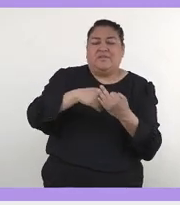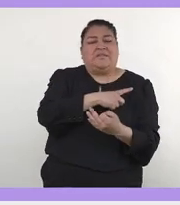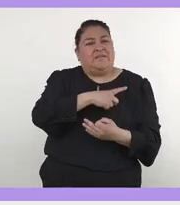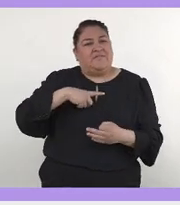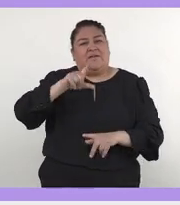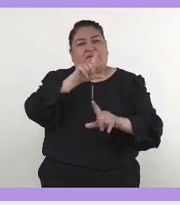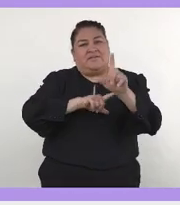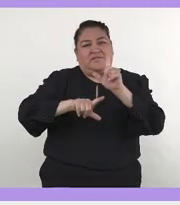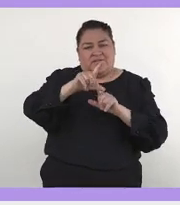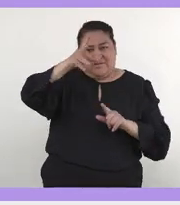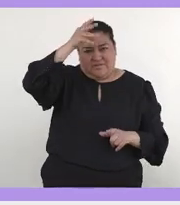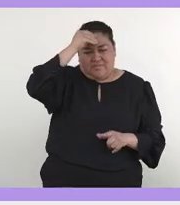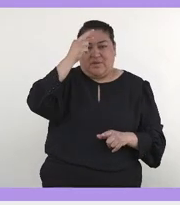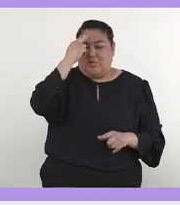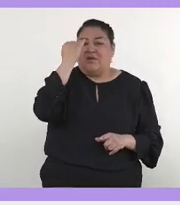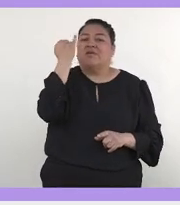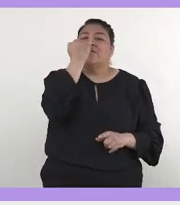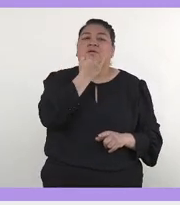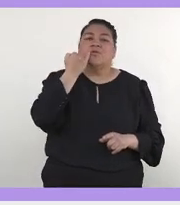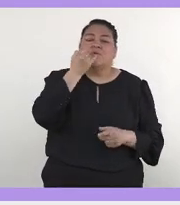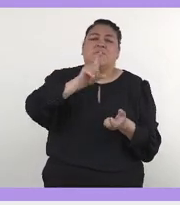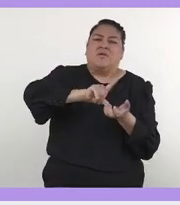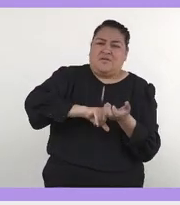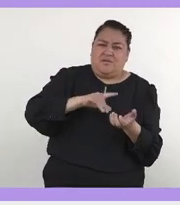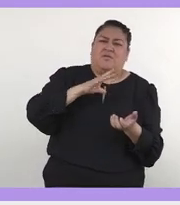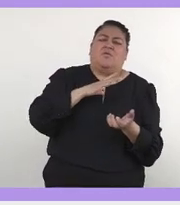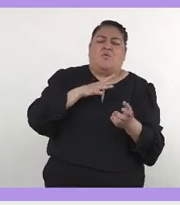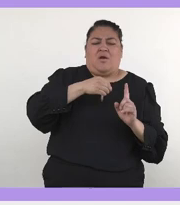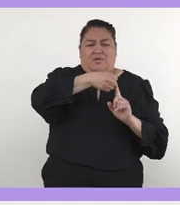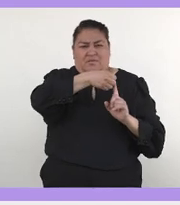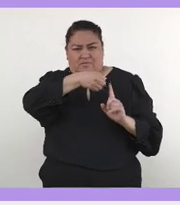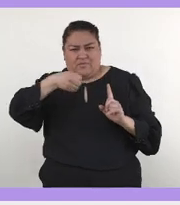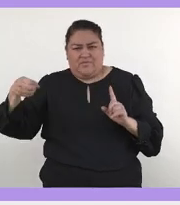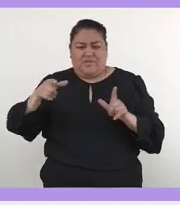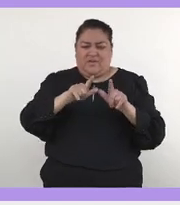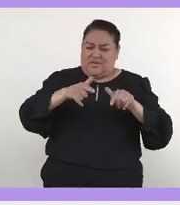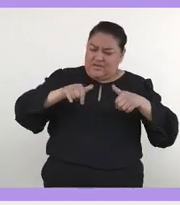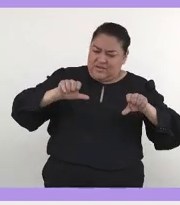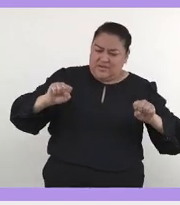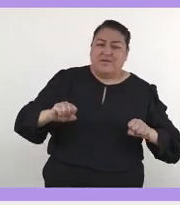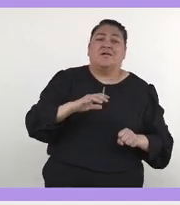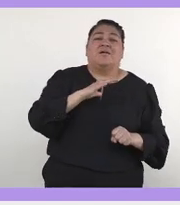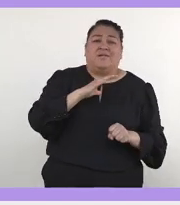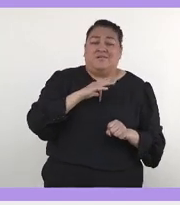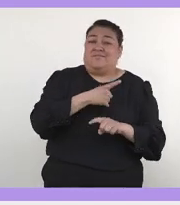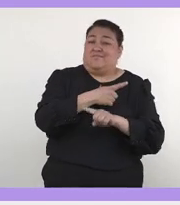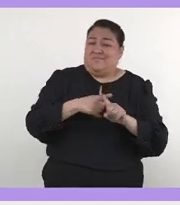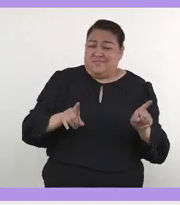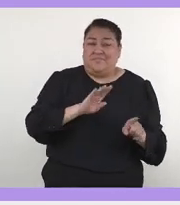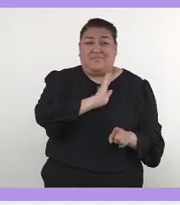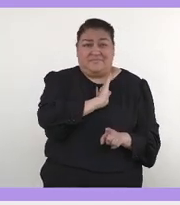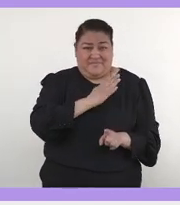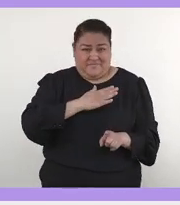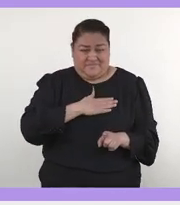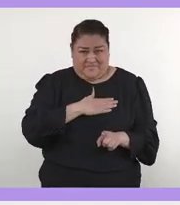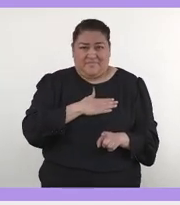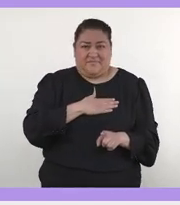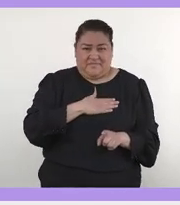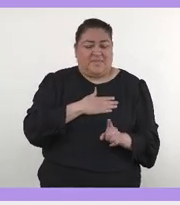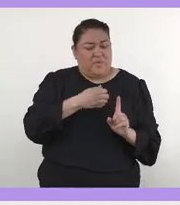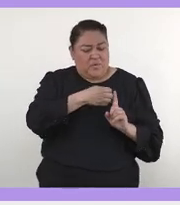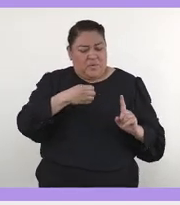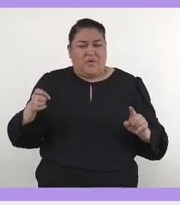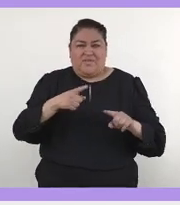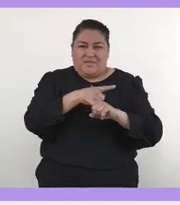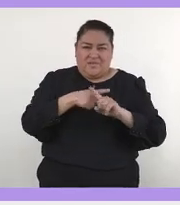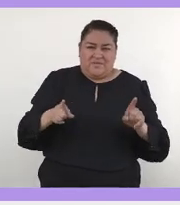señas es lengua porque tiene su propio sistema además o sea sí tienen o sea tiene una gramática completamente diferente a la gramática que conocemos en el español